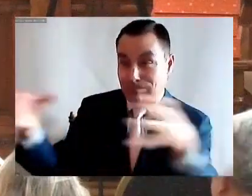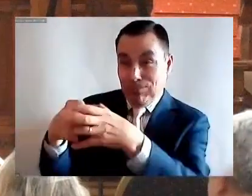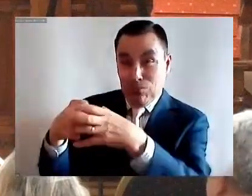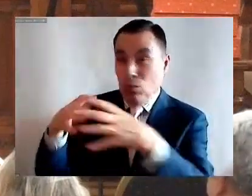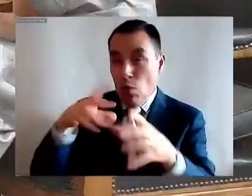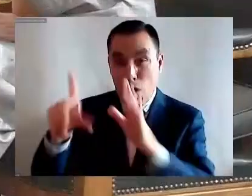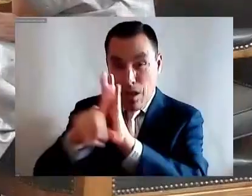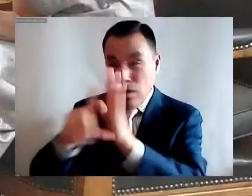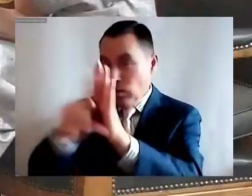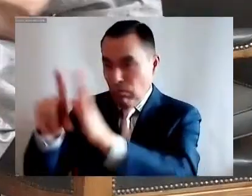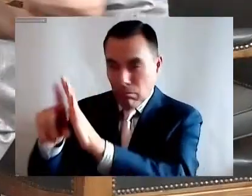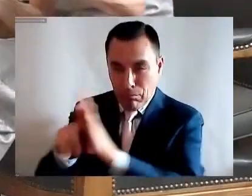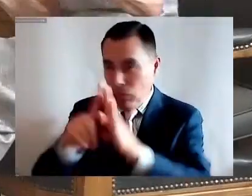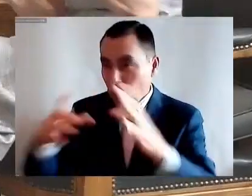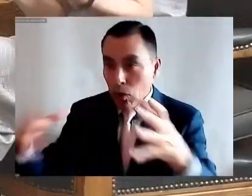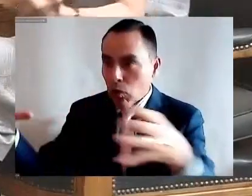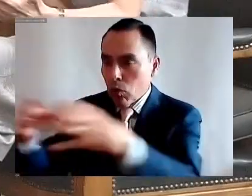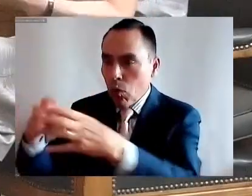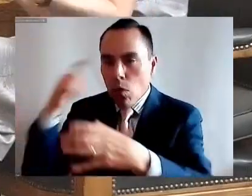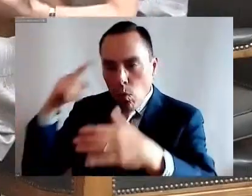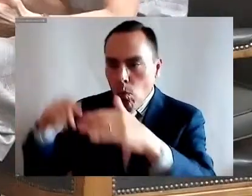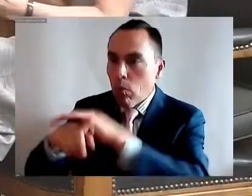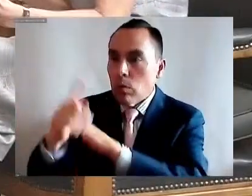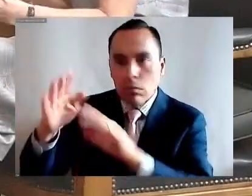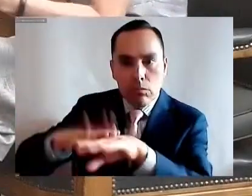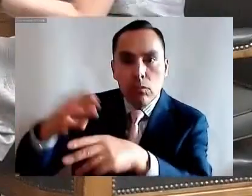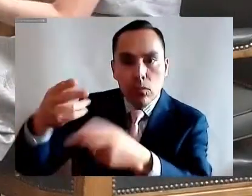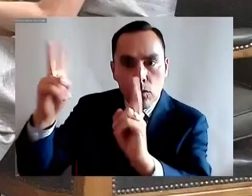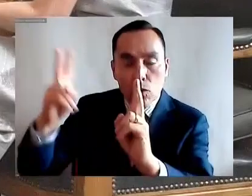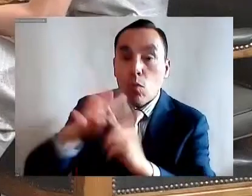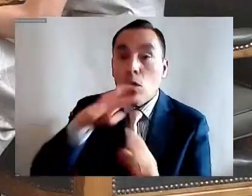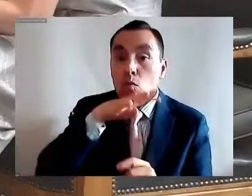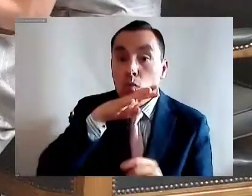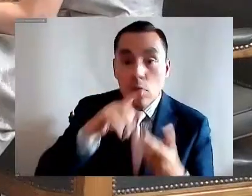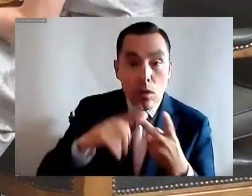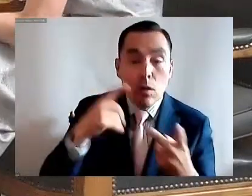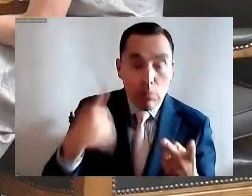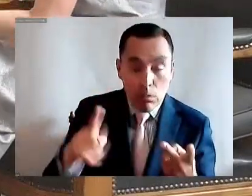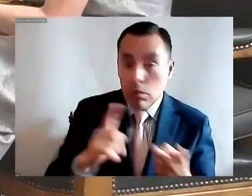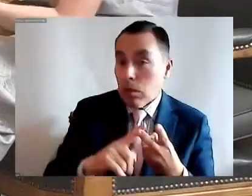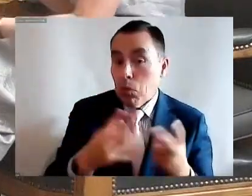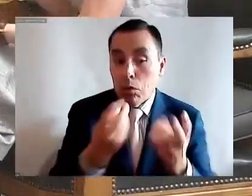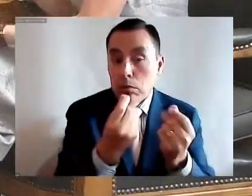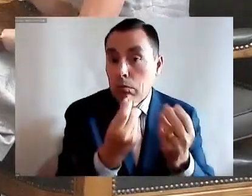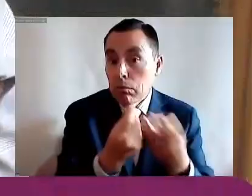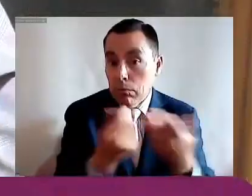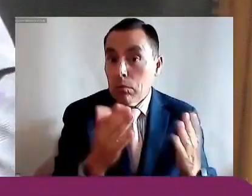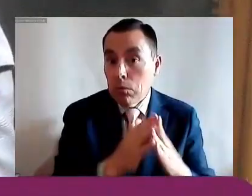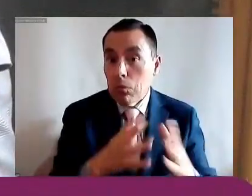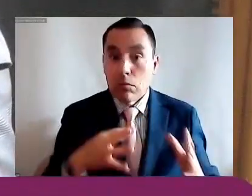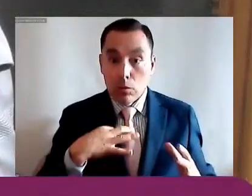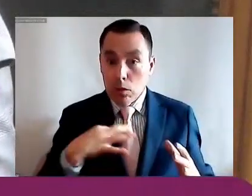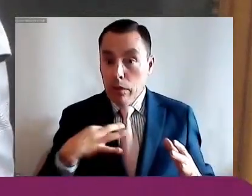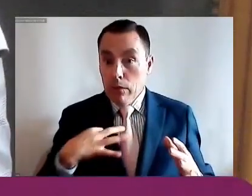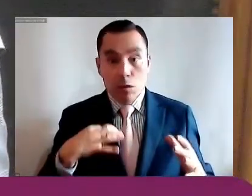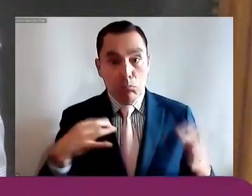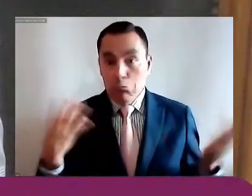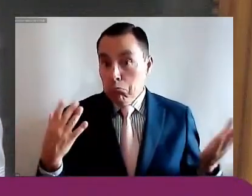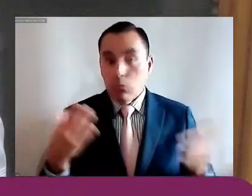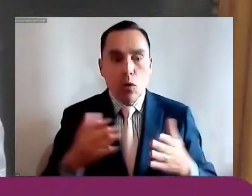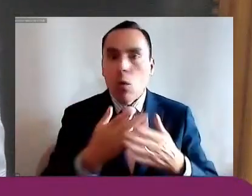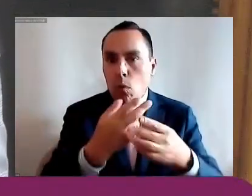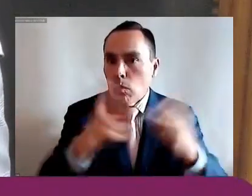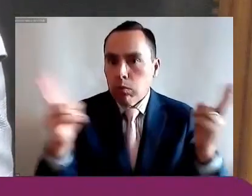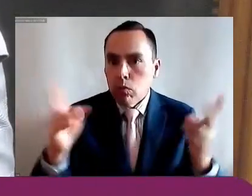que permita, por ejemplo, el uso, acceso y disposición a los bienes económicos en materia civil, o también el acceso a